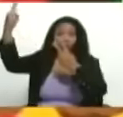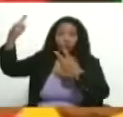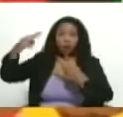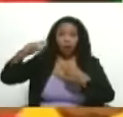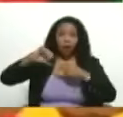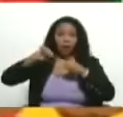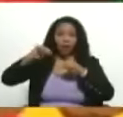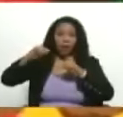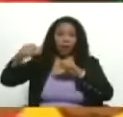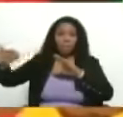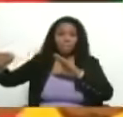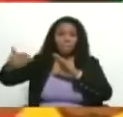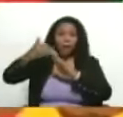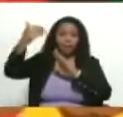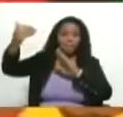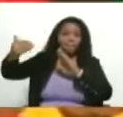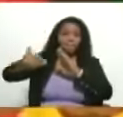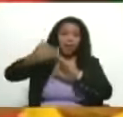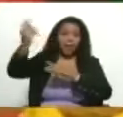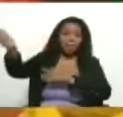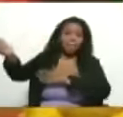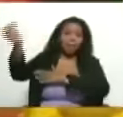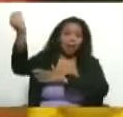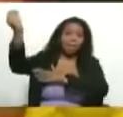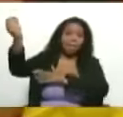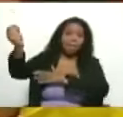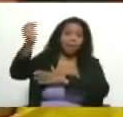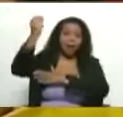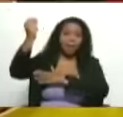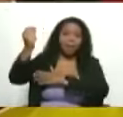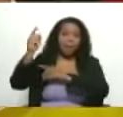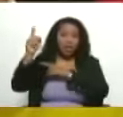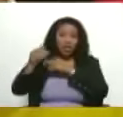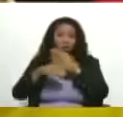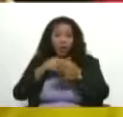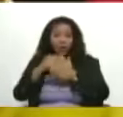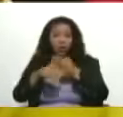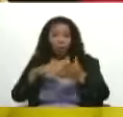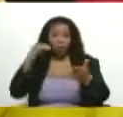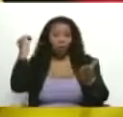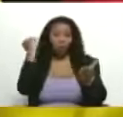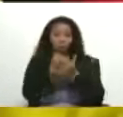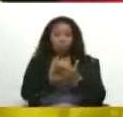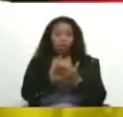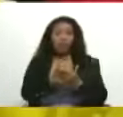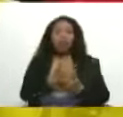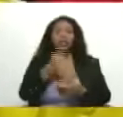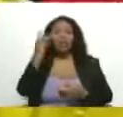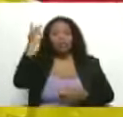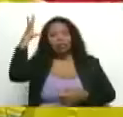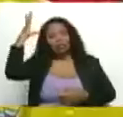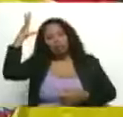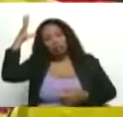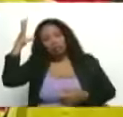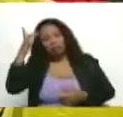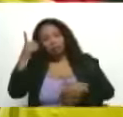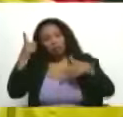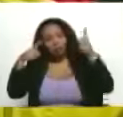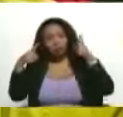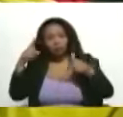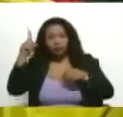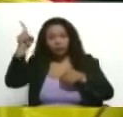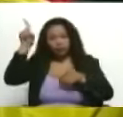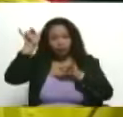comenzaron a disparar. Y todo eso terminó en el asesinato del comandante Chávez. Cuando aquí se